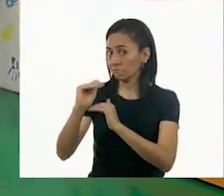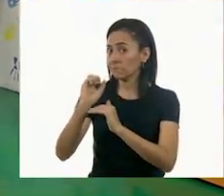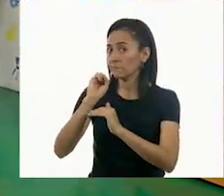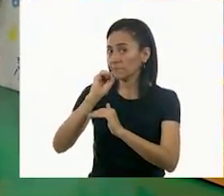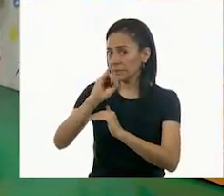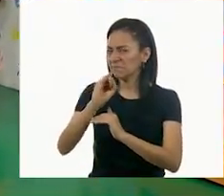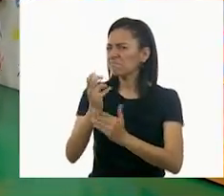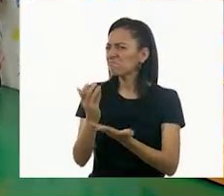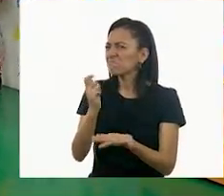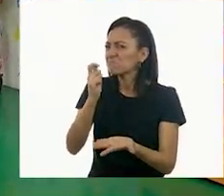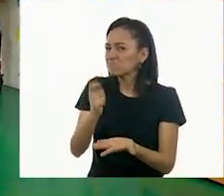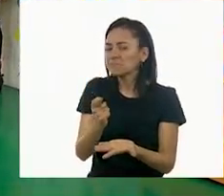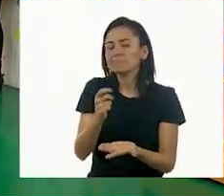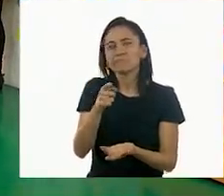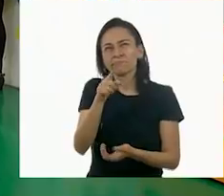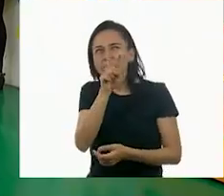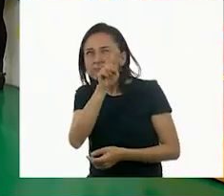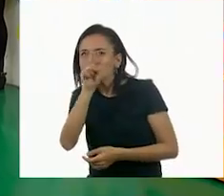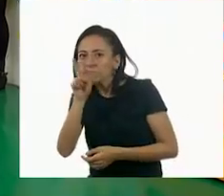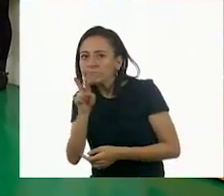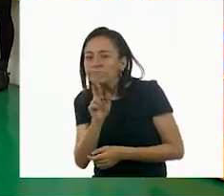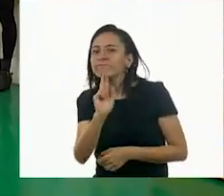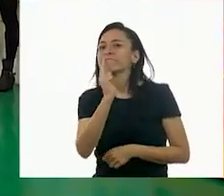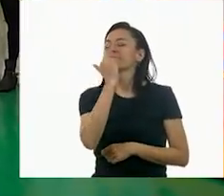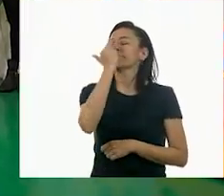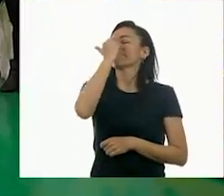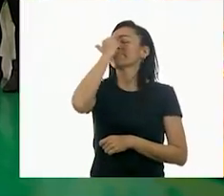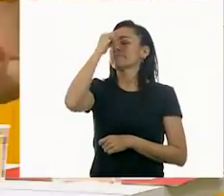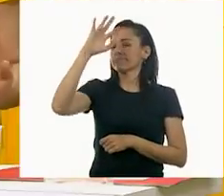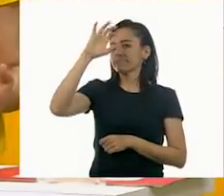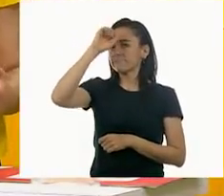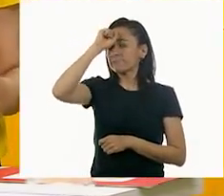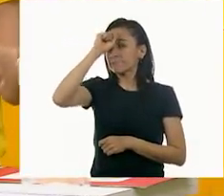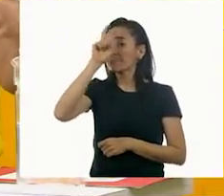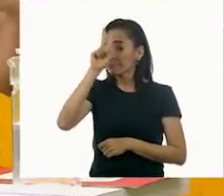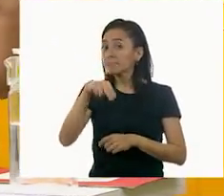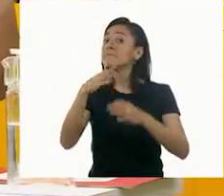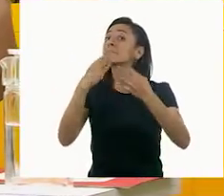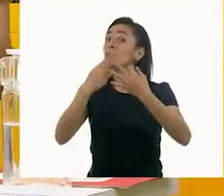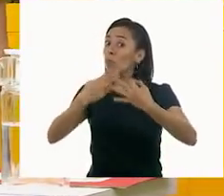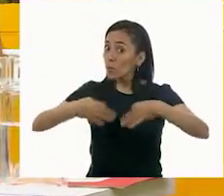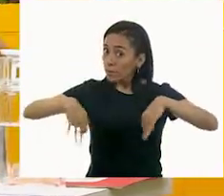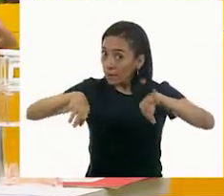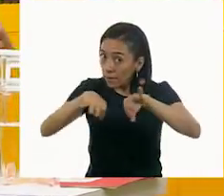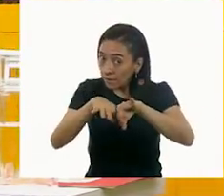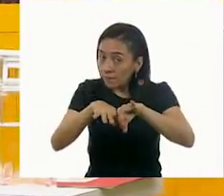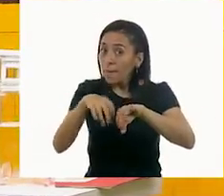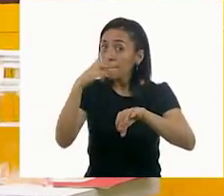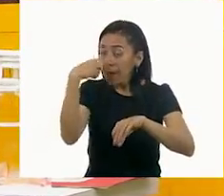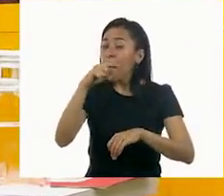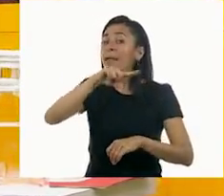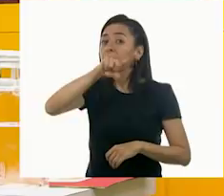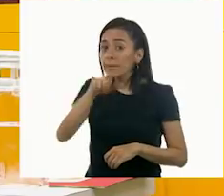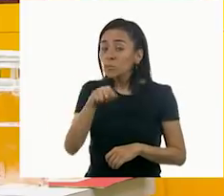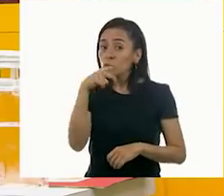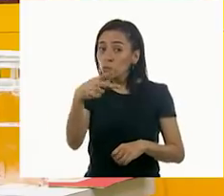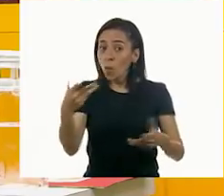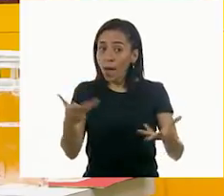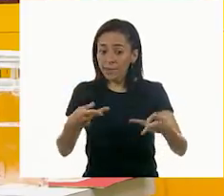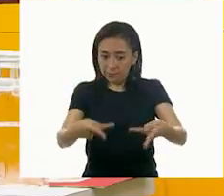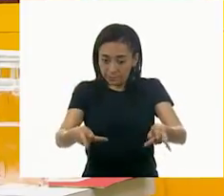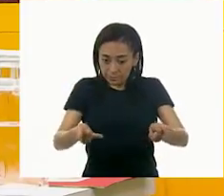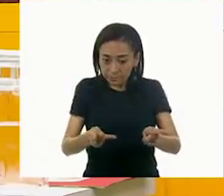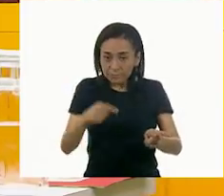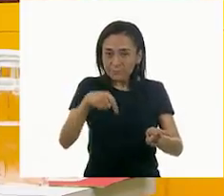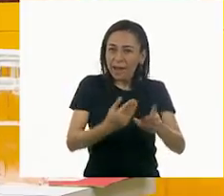Esto es muy importante que lo recuerdes al momento de combinar tu plato durante